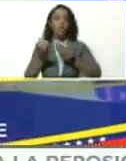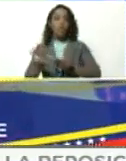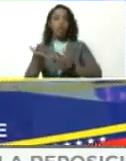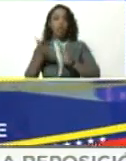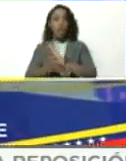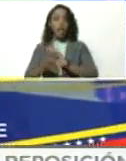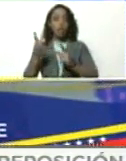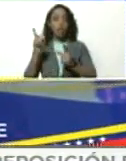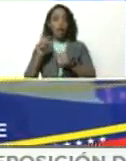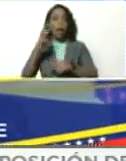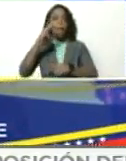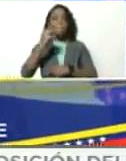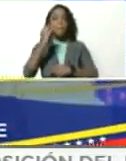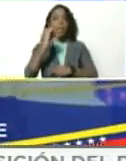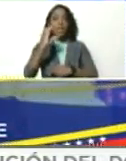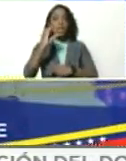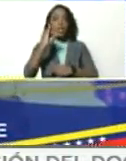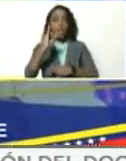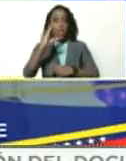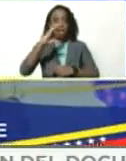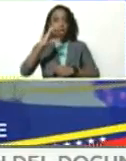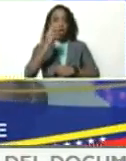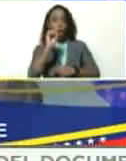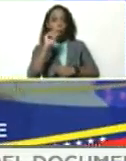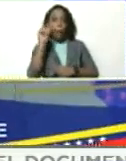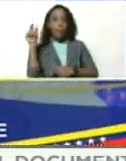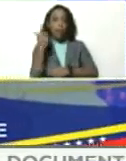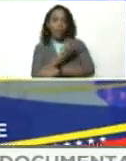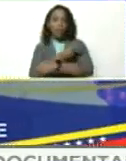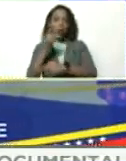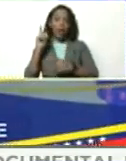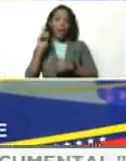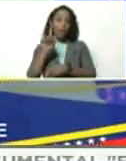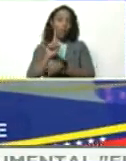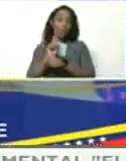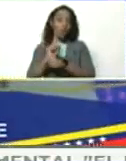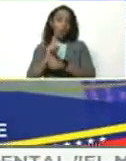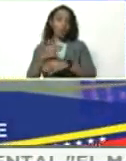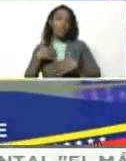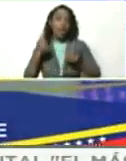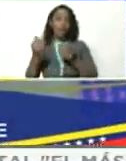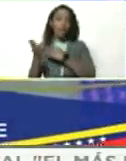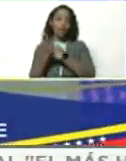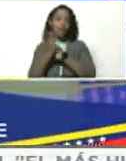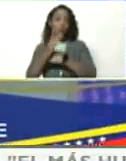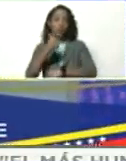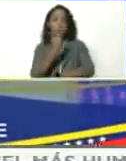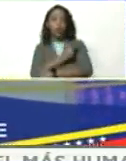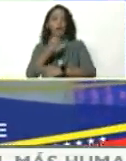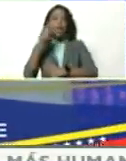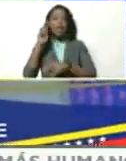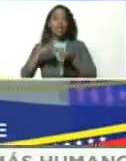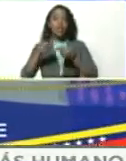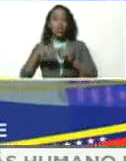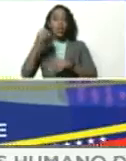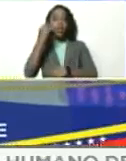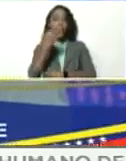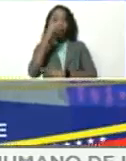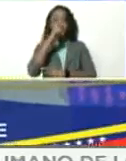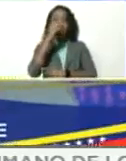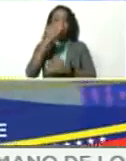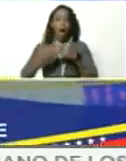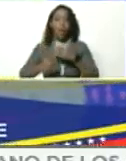del Omicron, la vacunación es la protección. Estamos vacunando niños de 3 años en adelante,